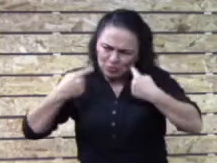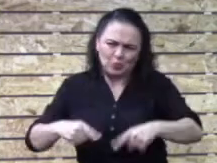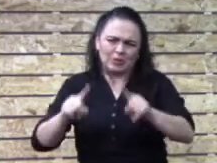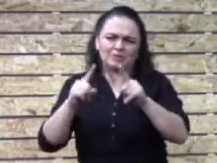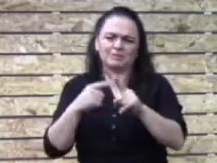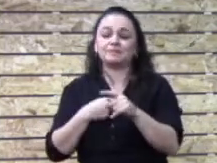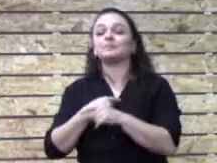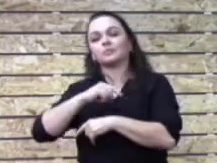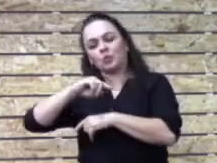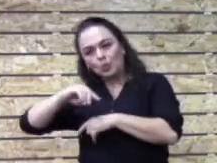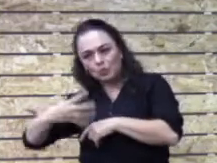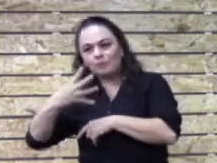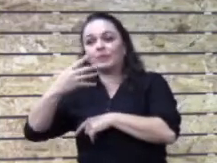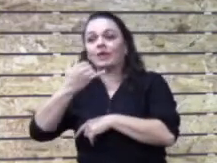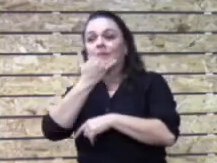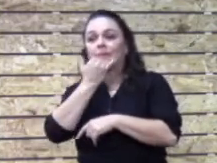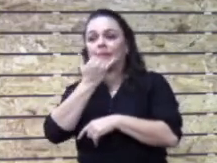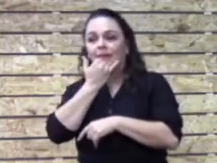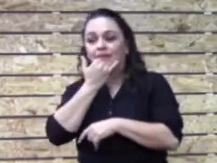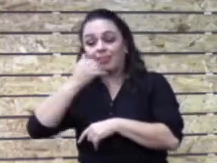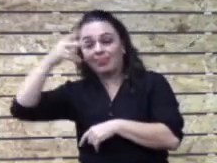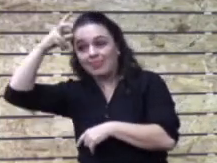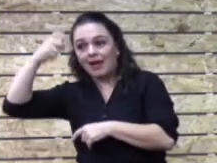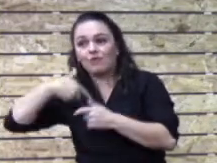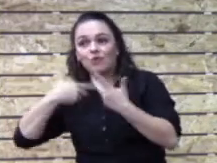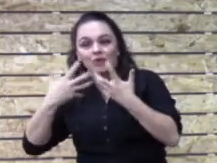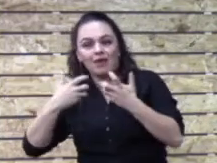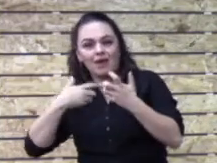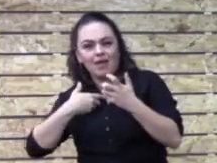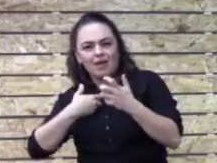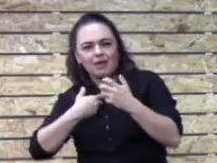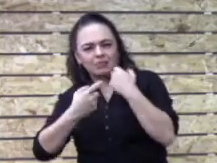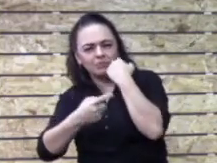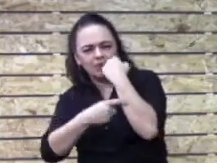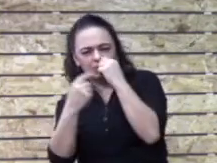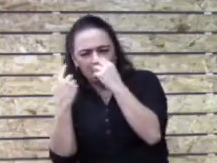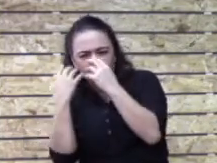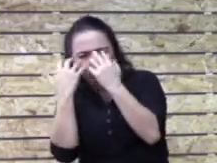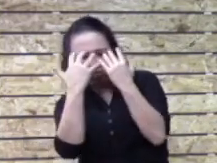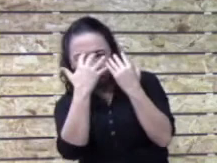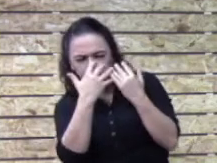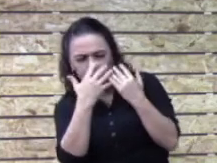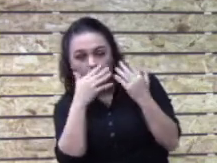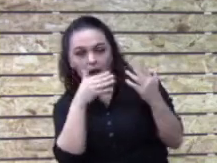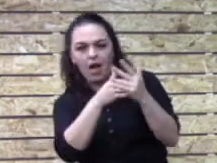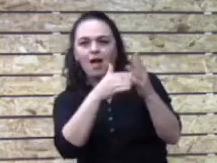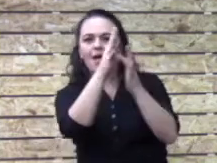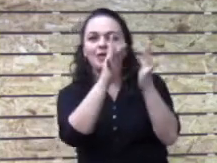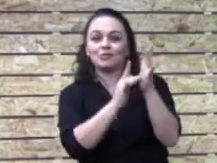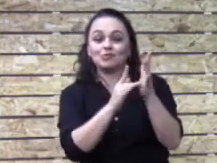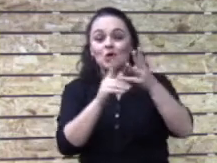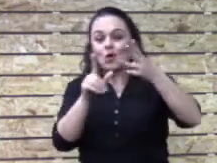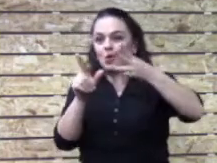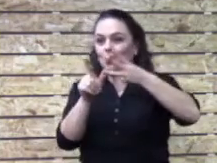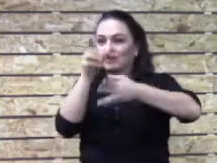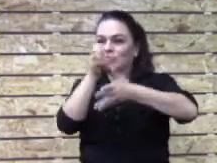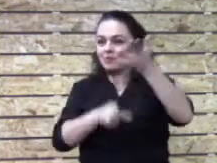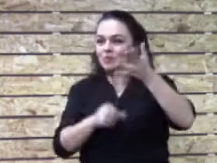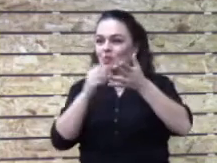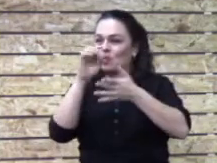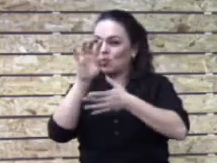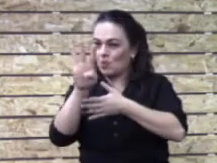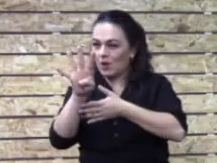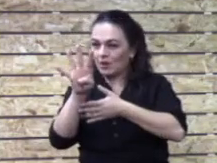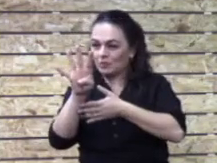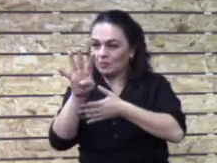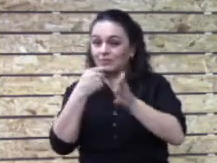Señor. Y el Señor efectivamente en el verso número 12 de Lucas capítulo 4 deja ver que